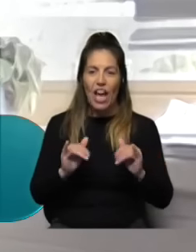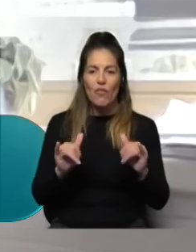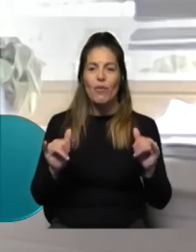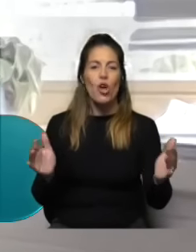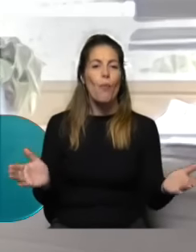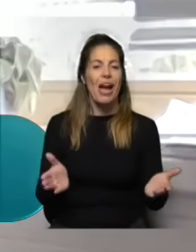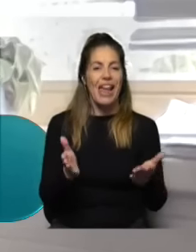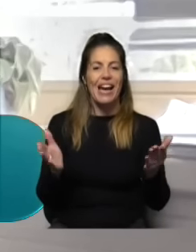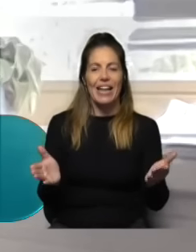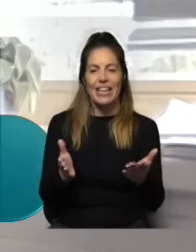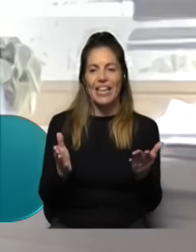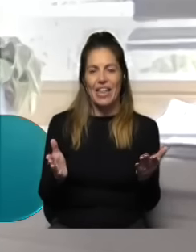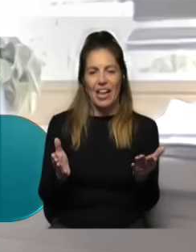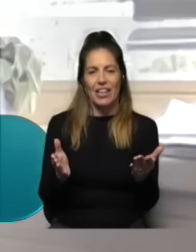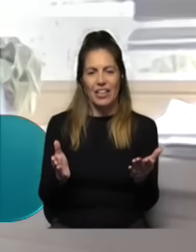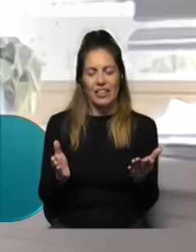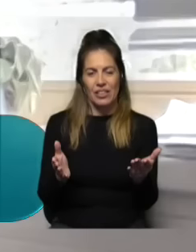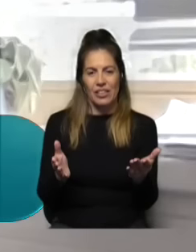generar